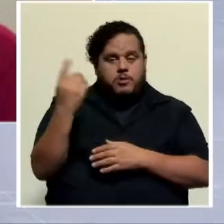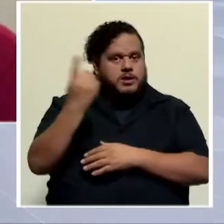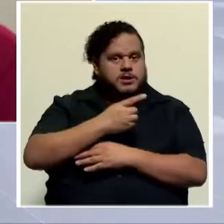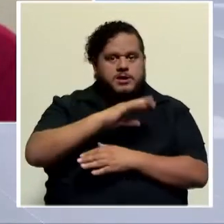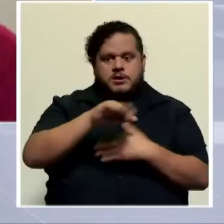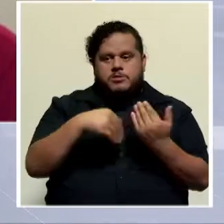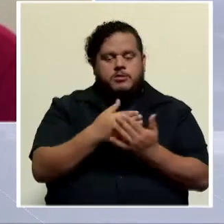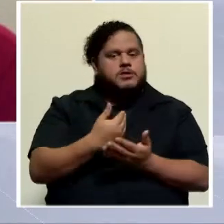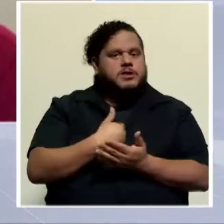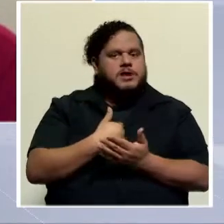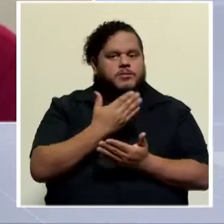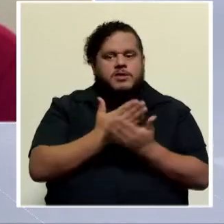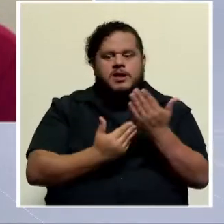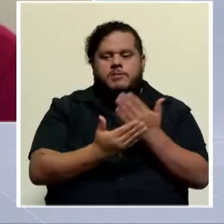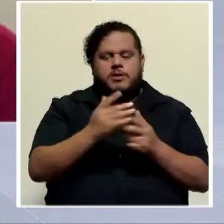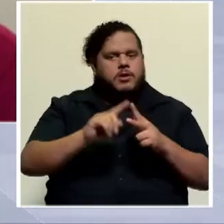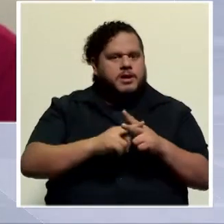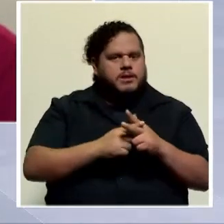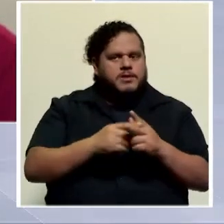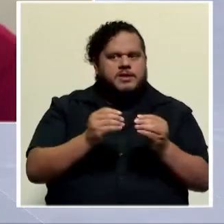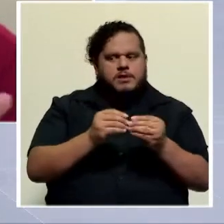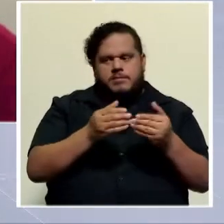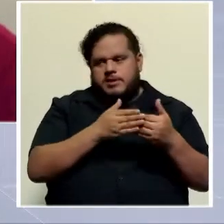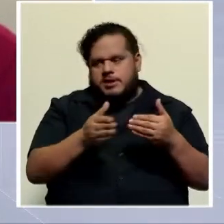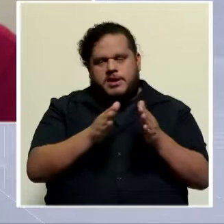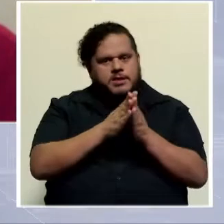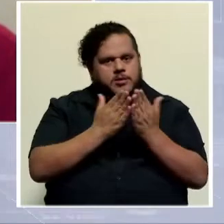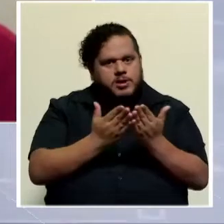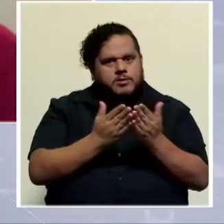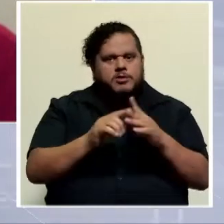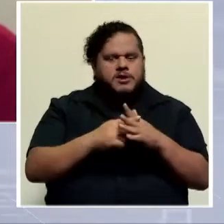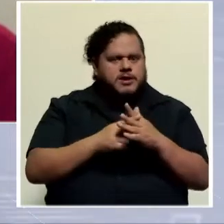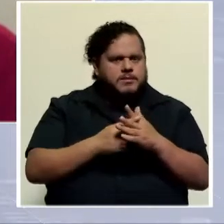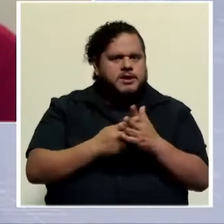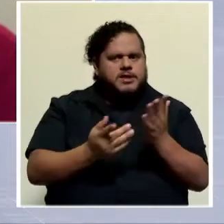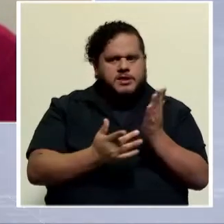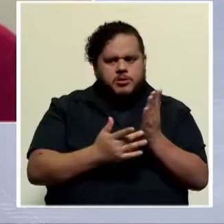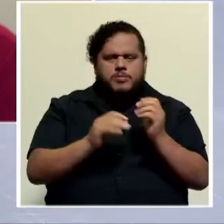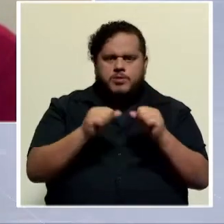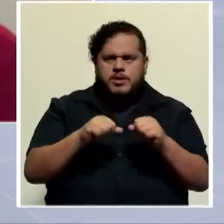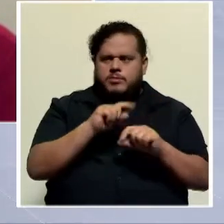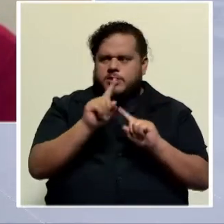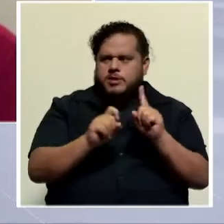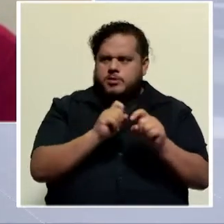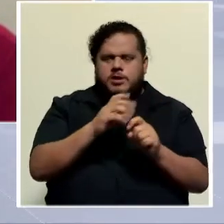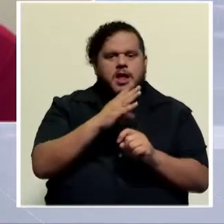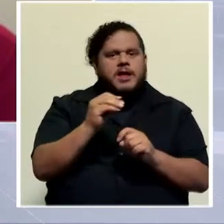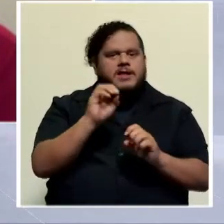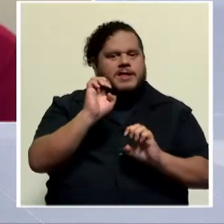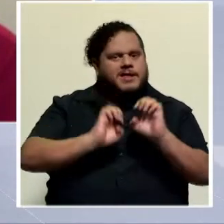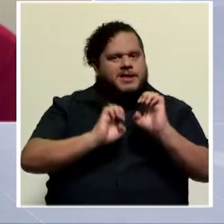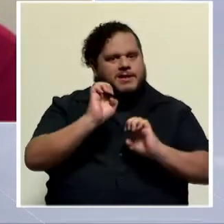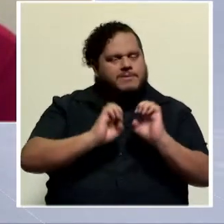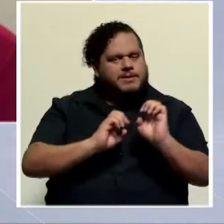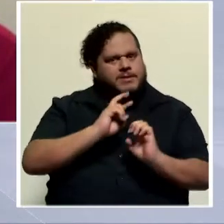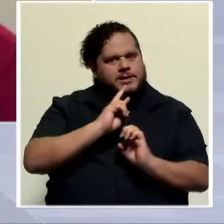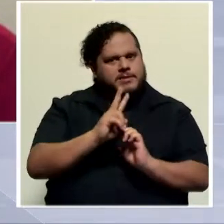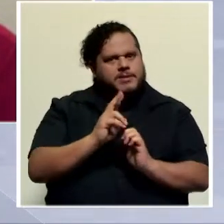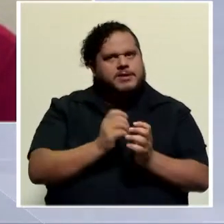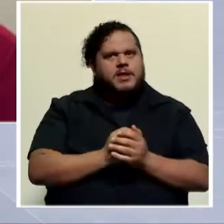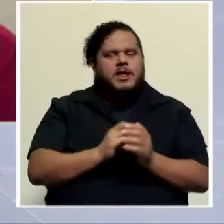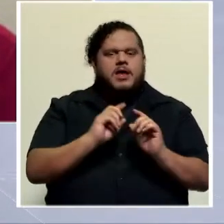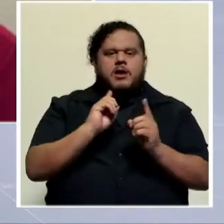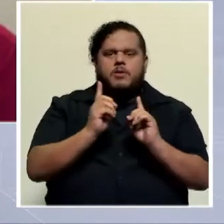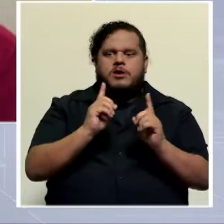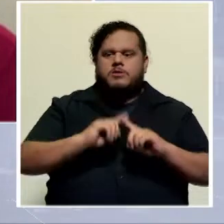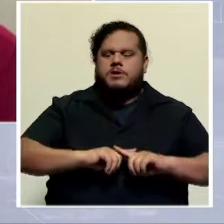todos tenemos a la mano herramientas, más allá de los libros, herramientas tecnológicas donde podemos hacer consultas y evaluar realmente cuáles han sido